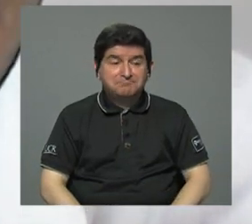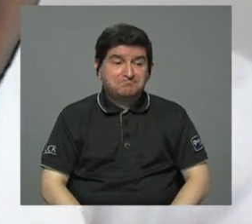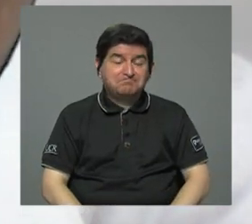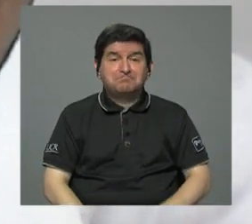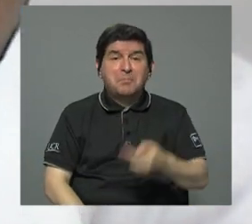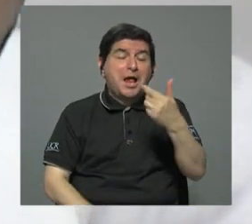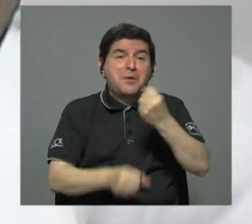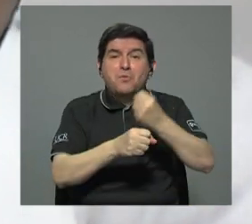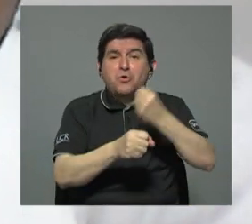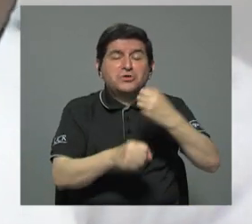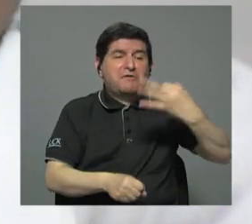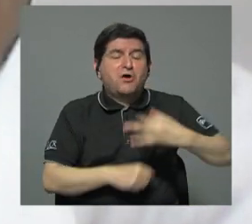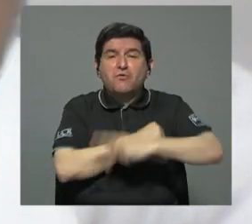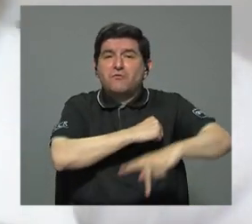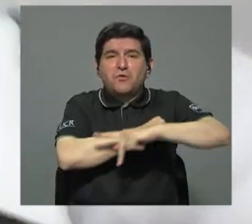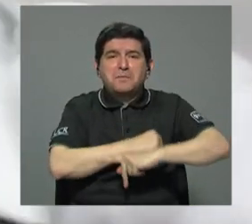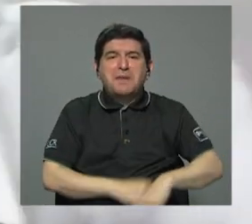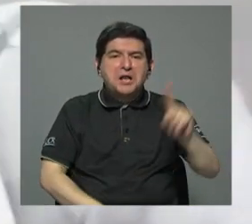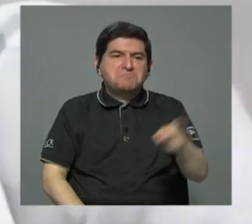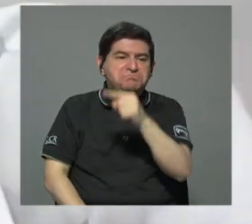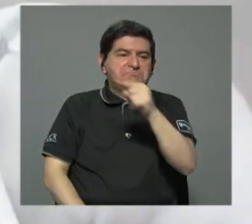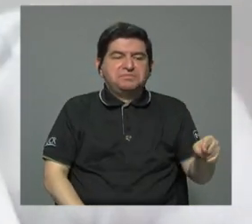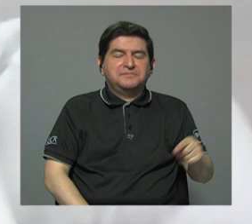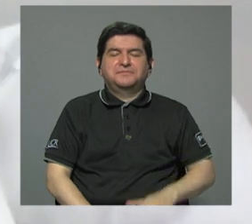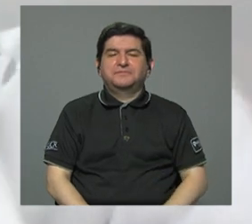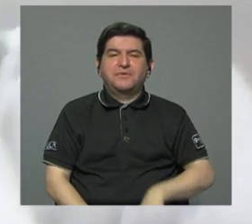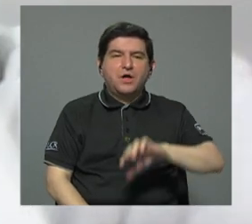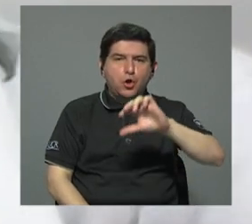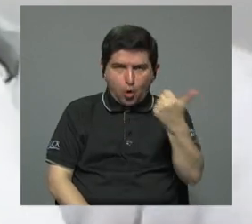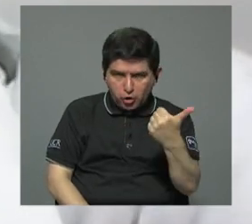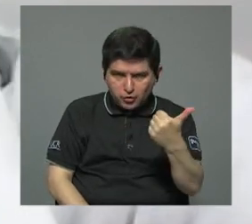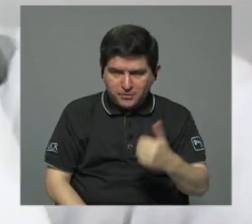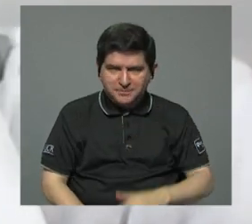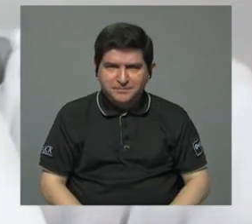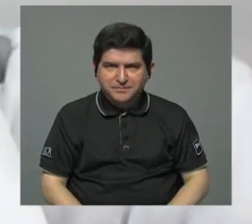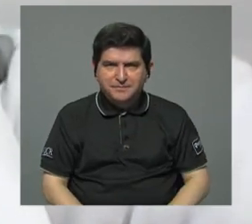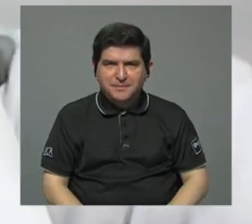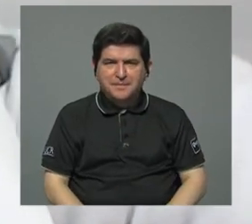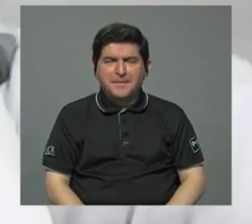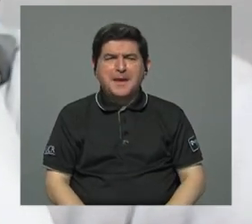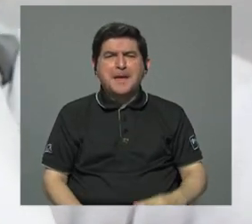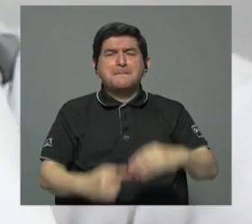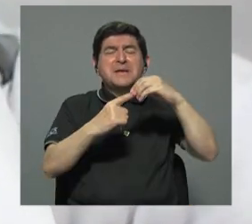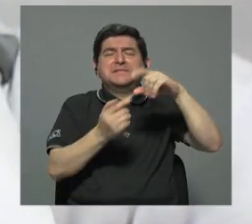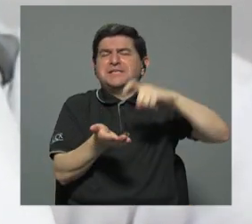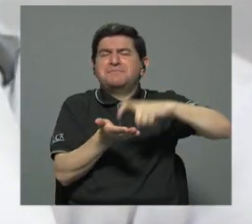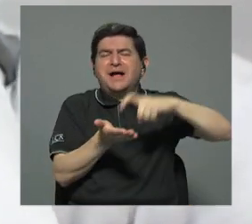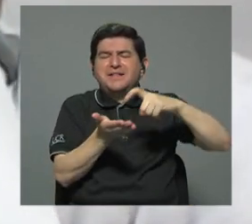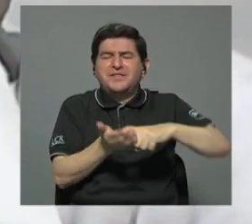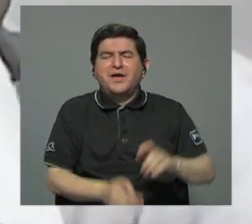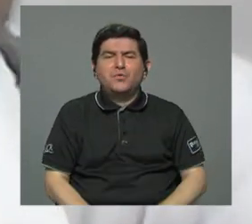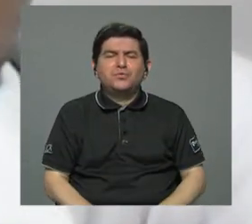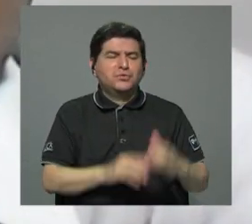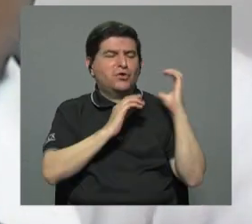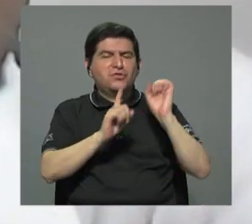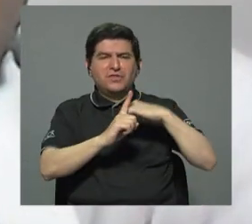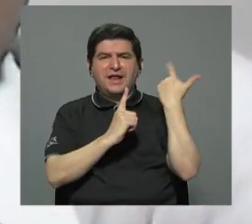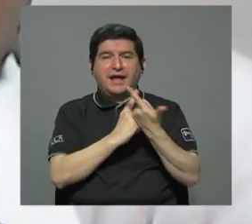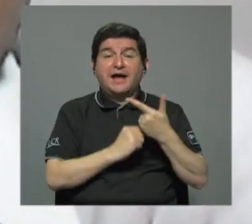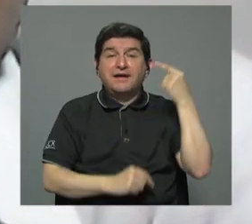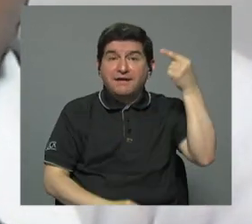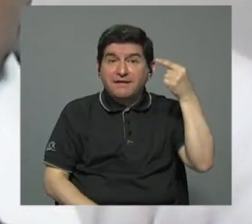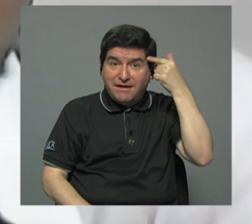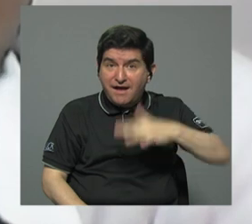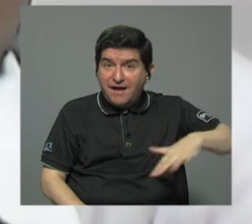poco empleo que queda formal en este país. Y la otra gran cosa es, ¿quién es el mayor deudor de esas cargas sociales? Bueno, el Estado también es uno de los